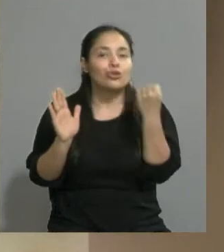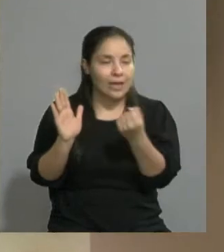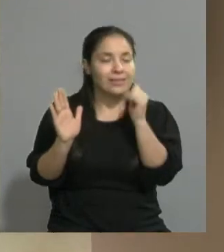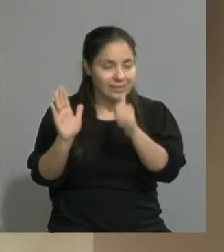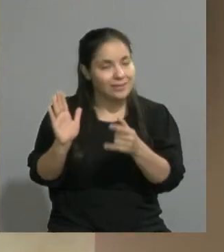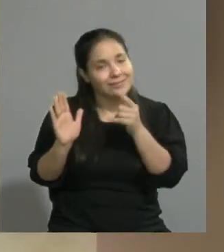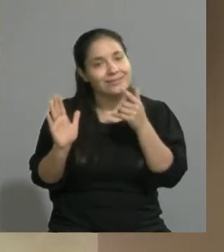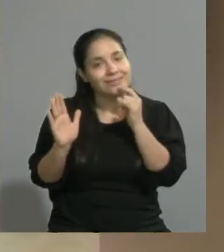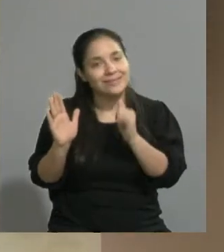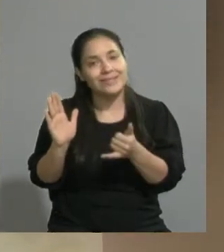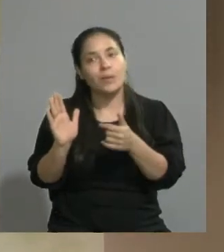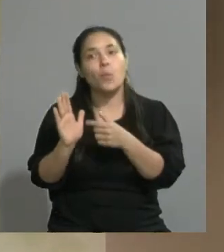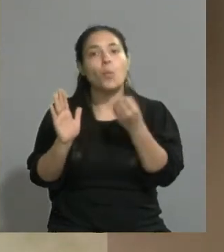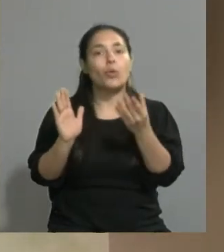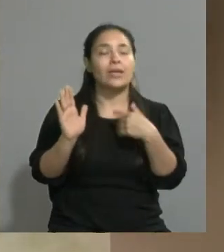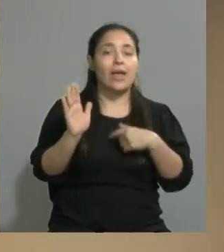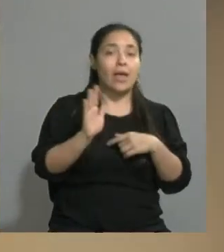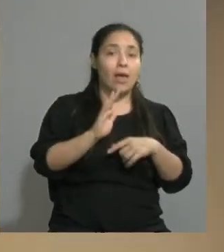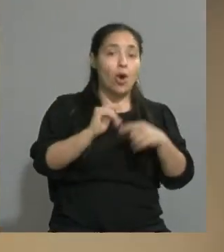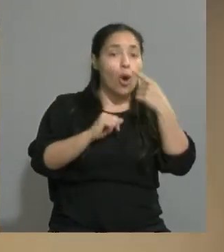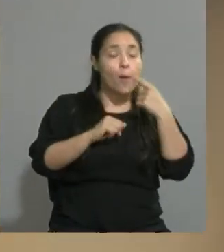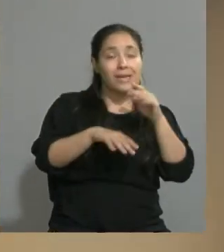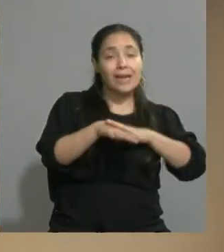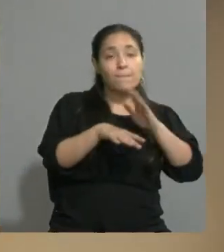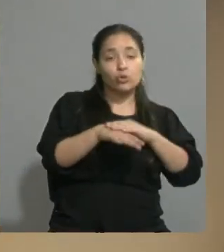porque el legislador que la construyó